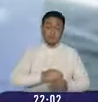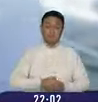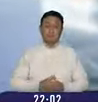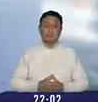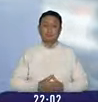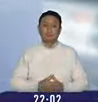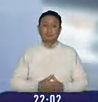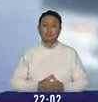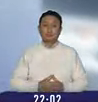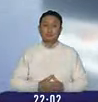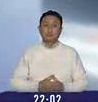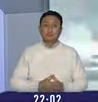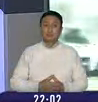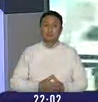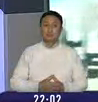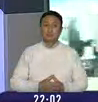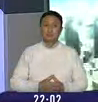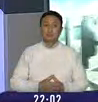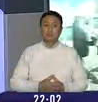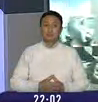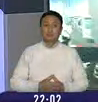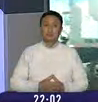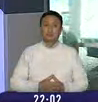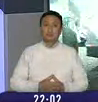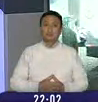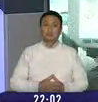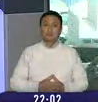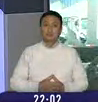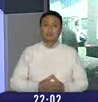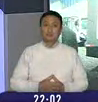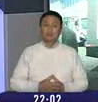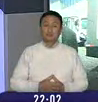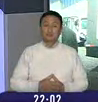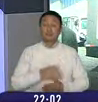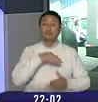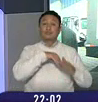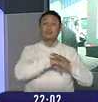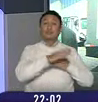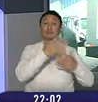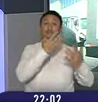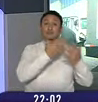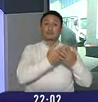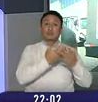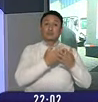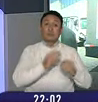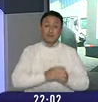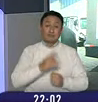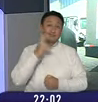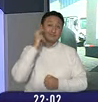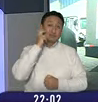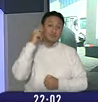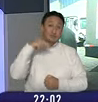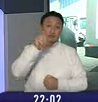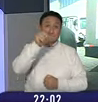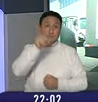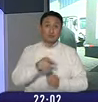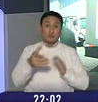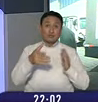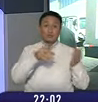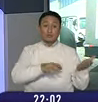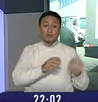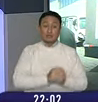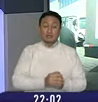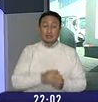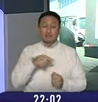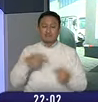Julio César Saona. Un enfrentamiento en la cárcel de El Inca dejó un fallecido. La víctima cumplía